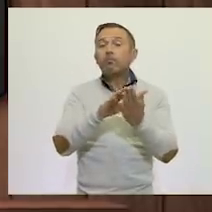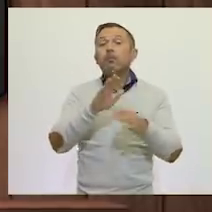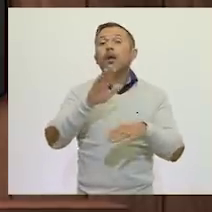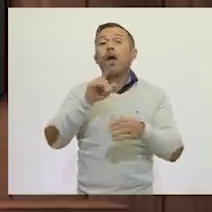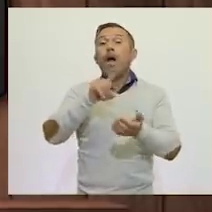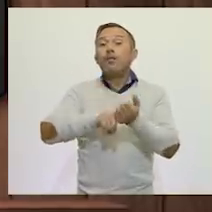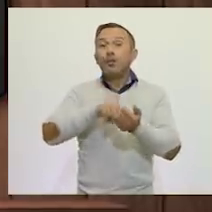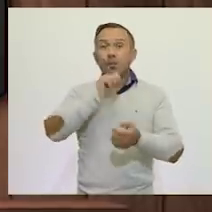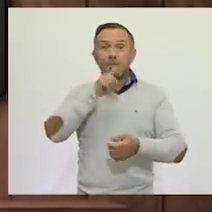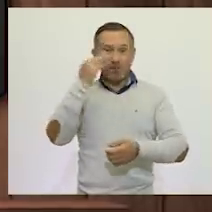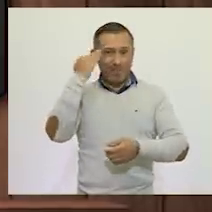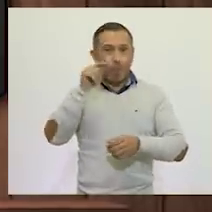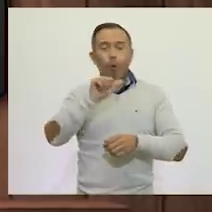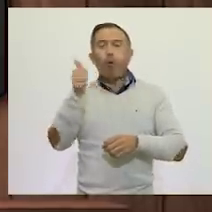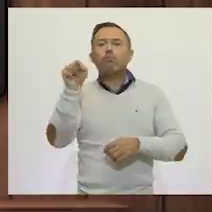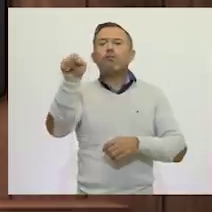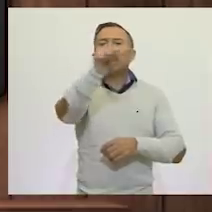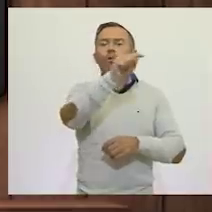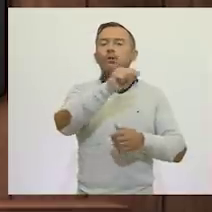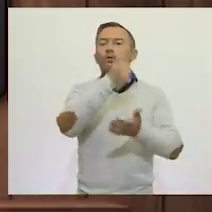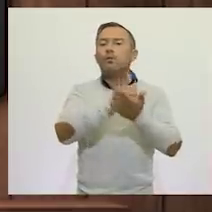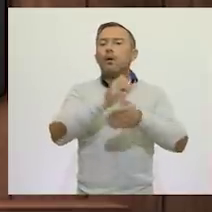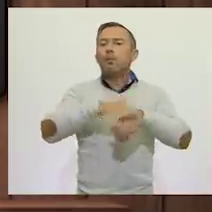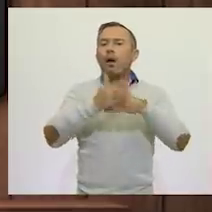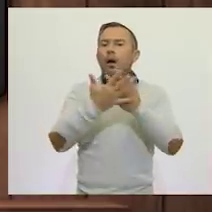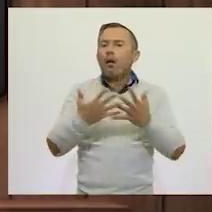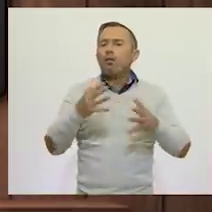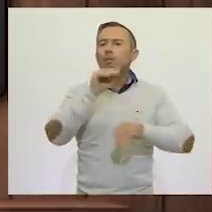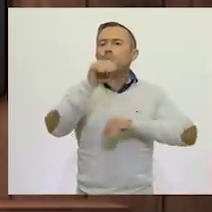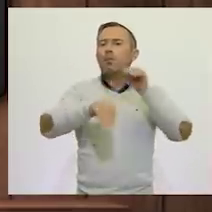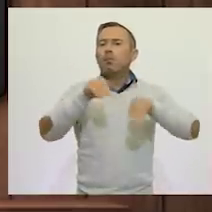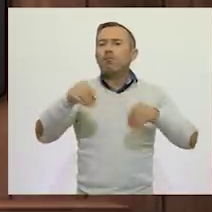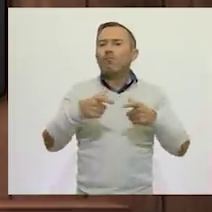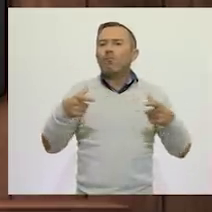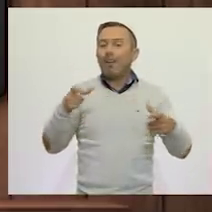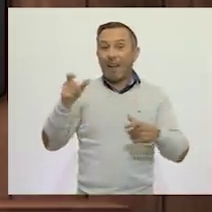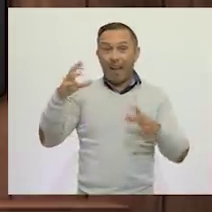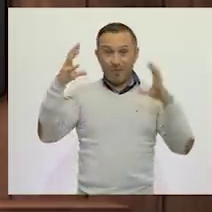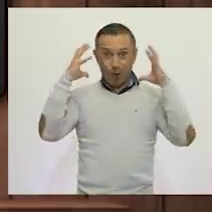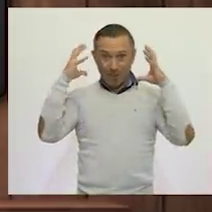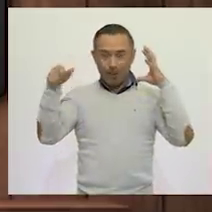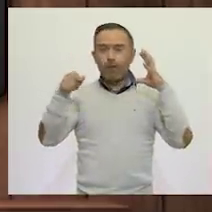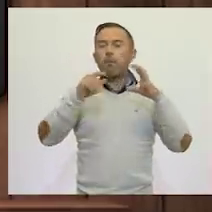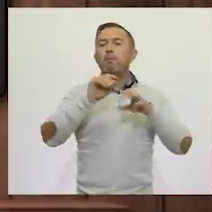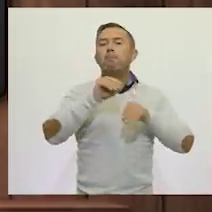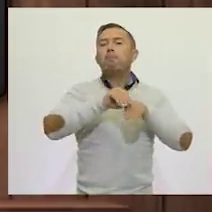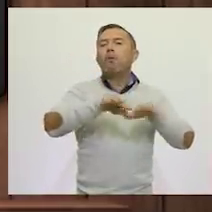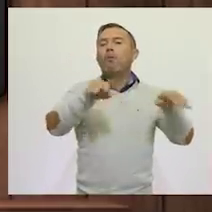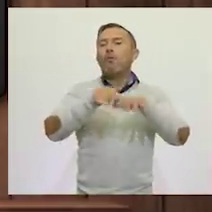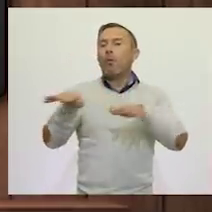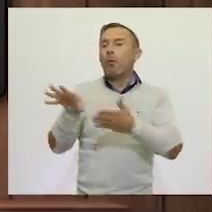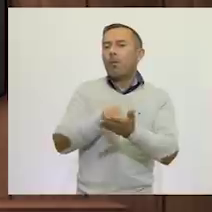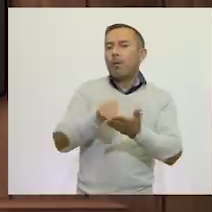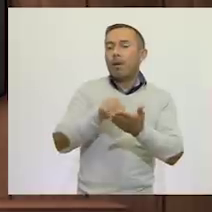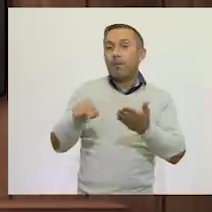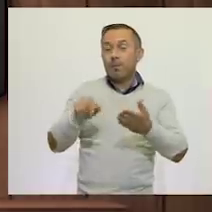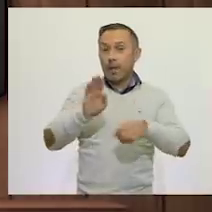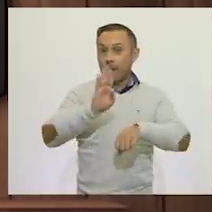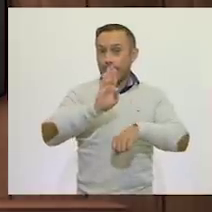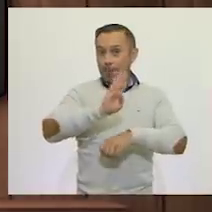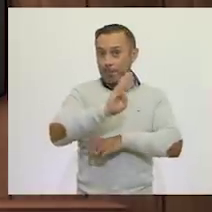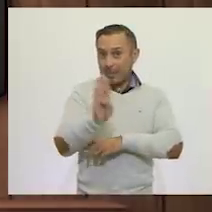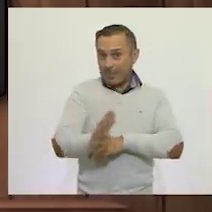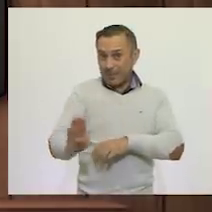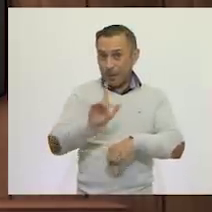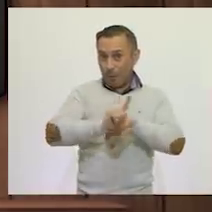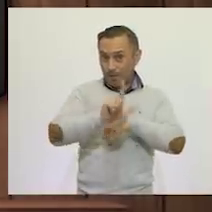diversos lugares de Mesoamérica. Todas ellas tenían una marcada influencia de los Olmecas, desde Belice y Guatemala hasta el área de Jalisco.